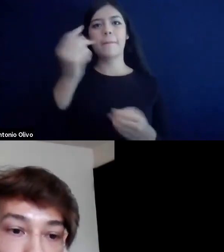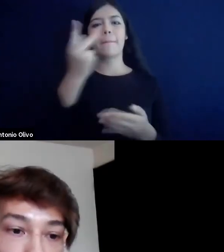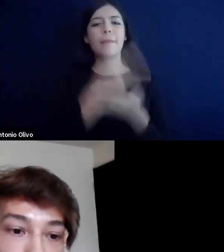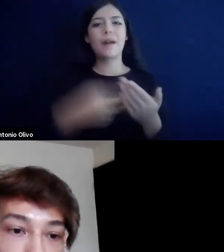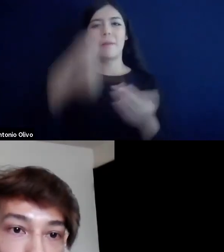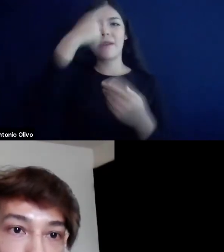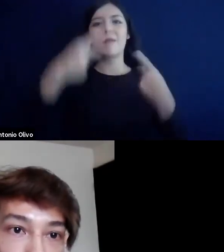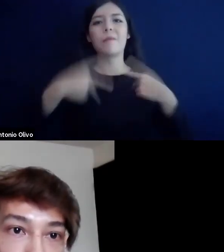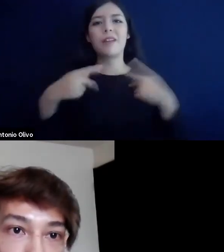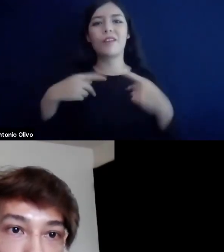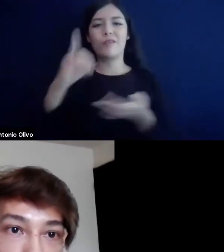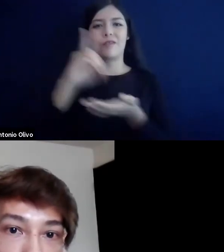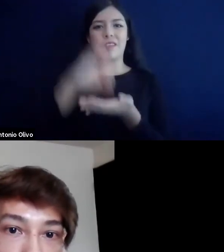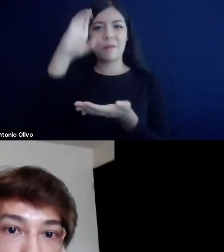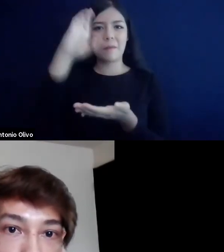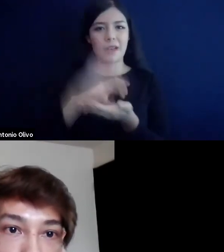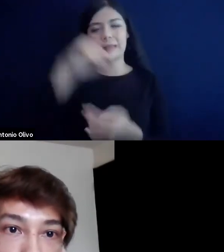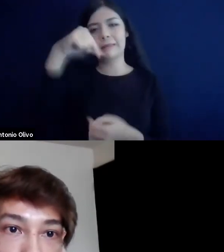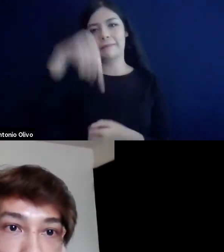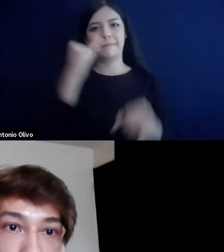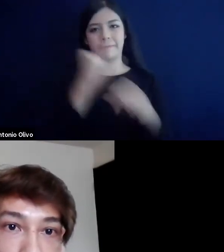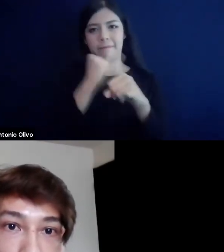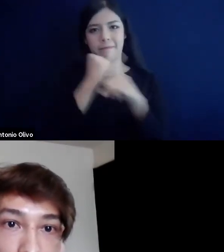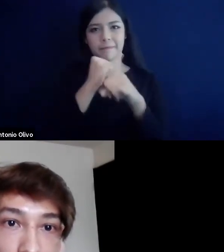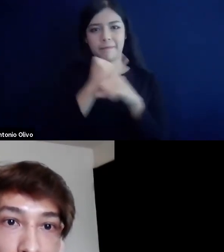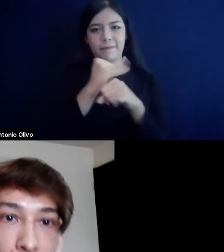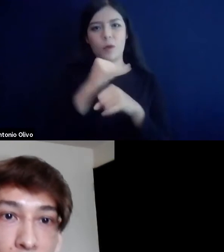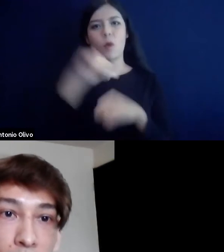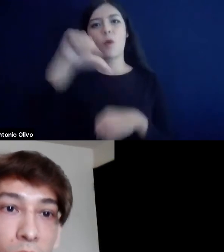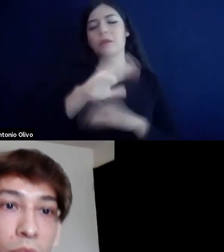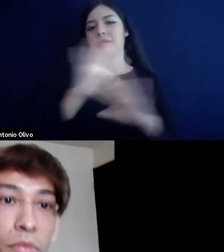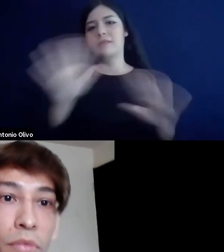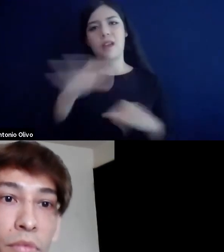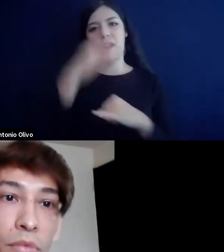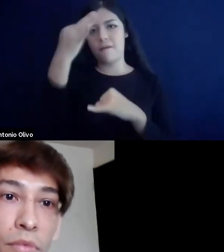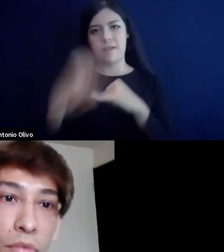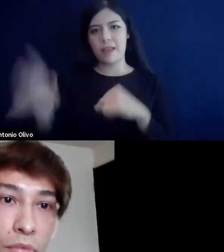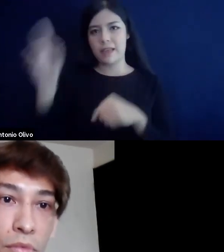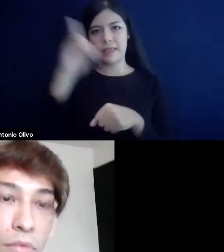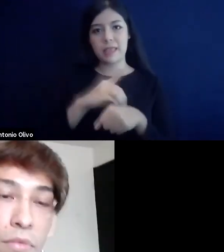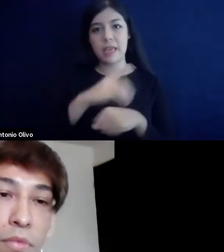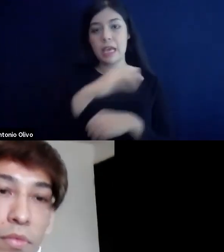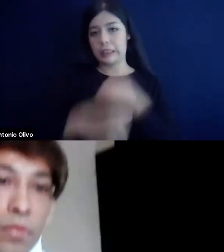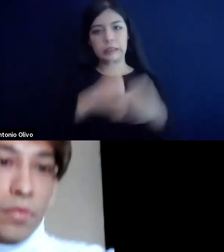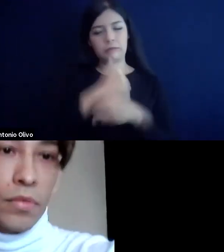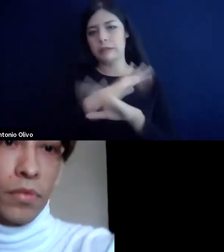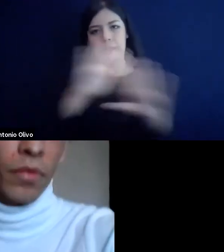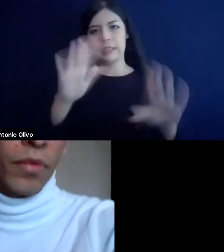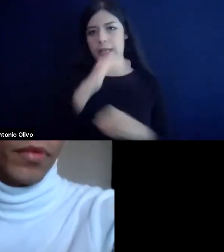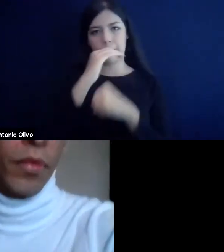educación online, que bueno, sería la última sesión de este año.